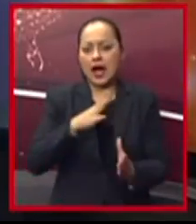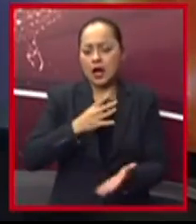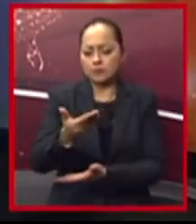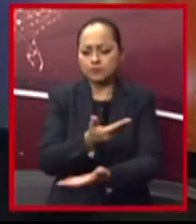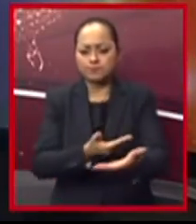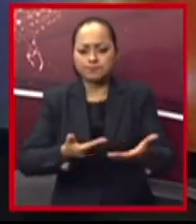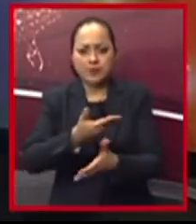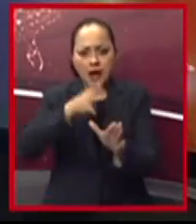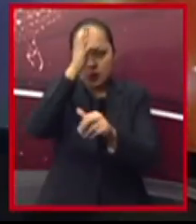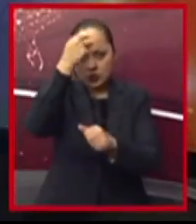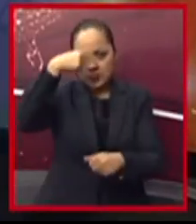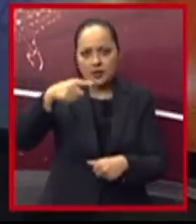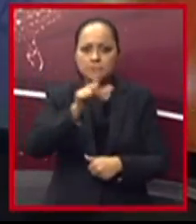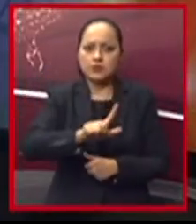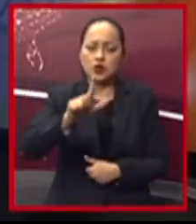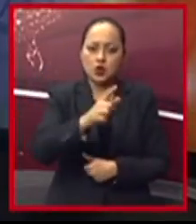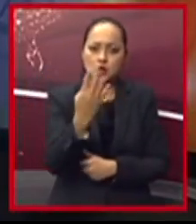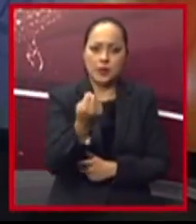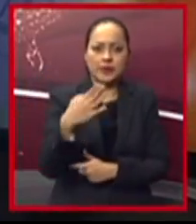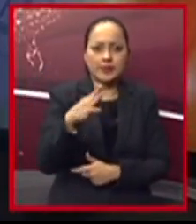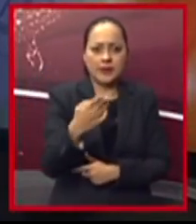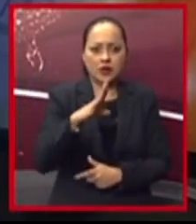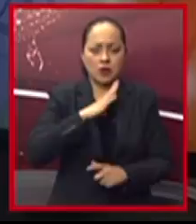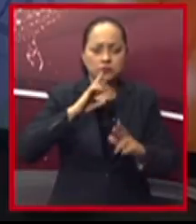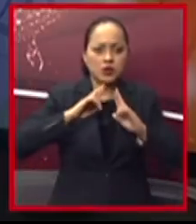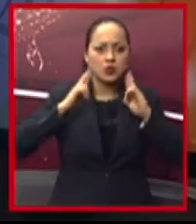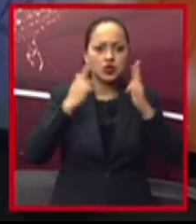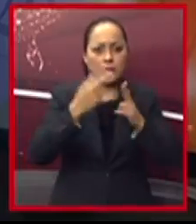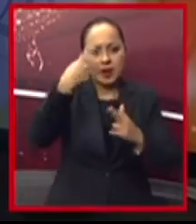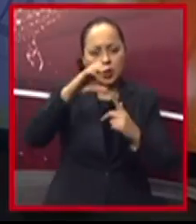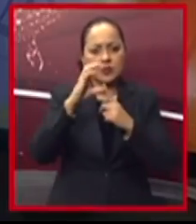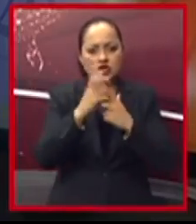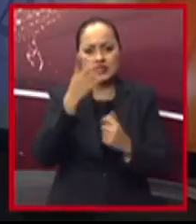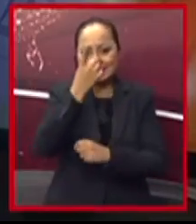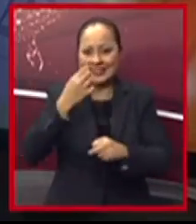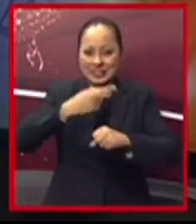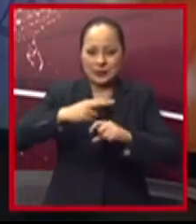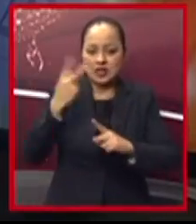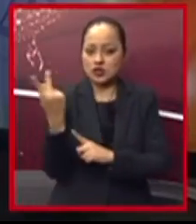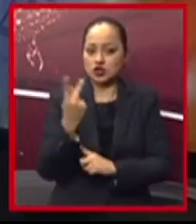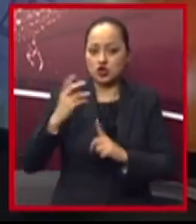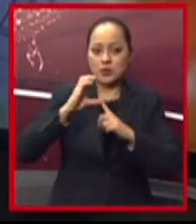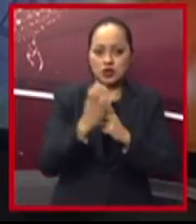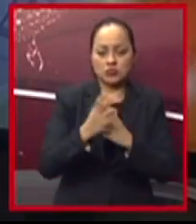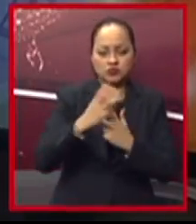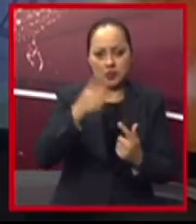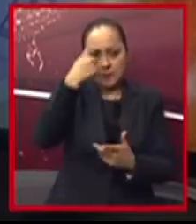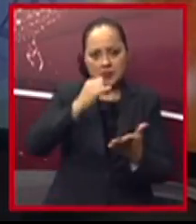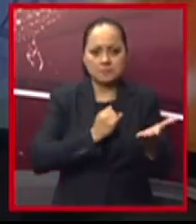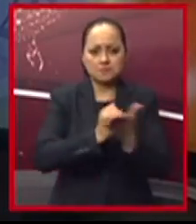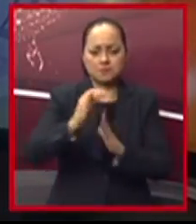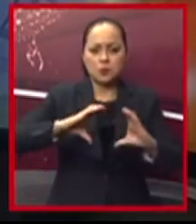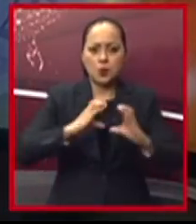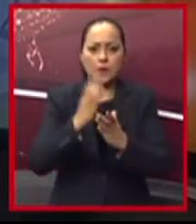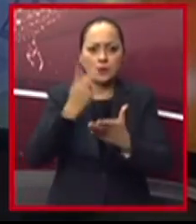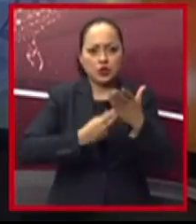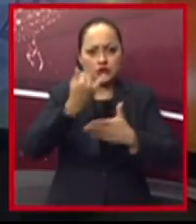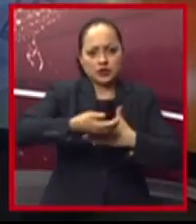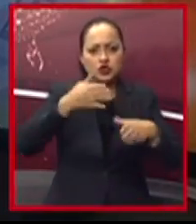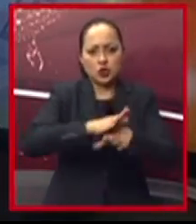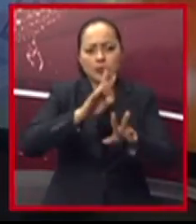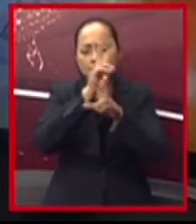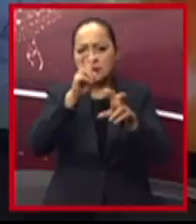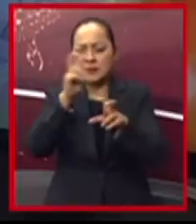un acuerdo para que el próximo lunes 9 de mayo se reúnan las comisiones directivas de diversas comisiones, las cuales dictaminarán los